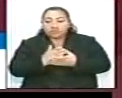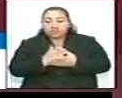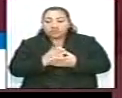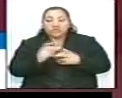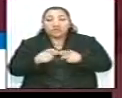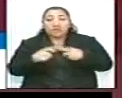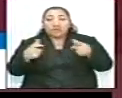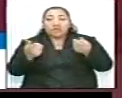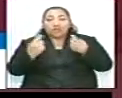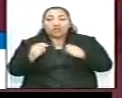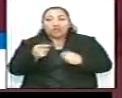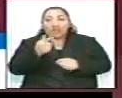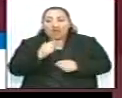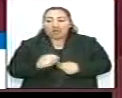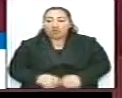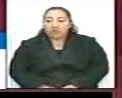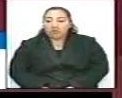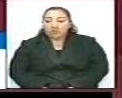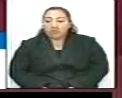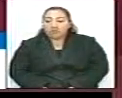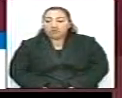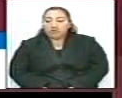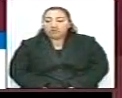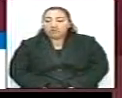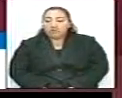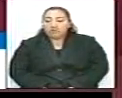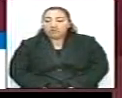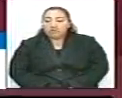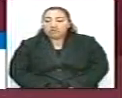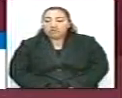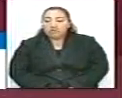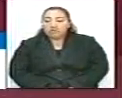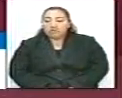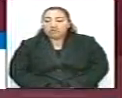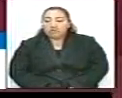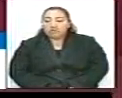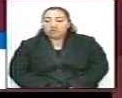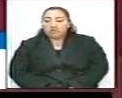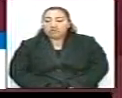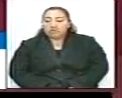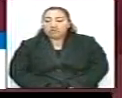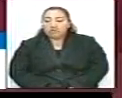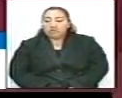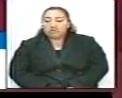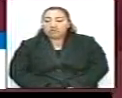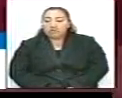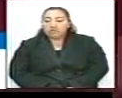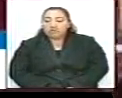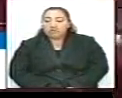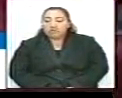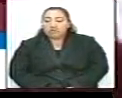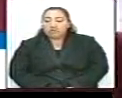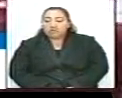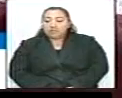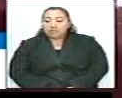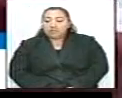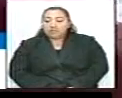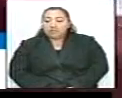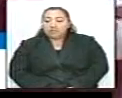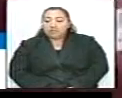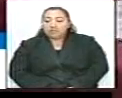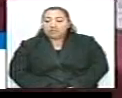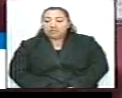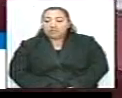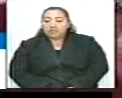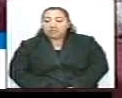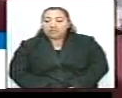plantas de tratamiento de aguas residuales a nivel nacional. También lo sometemos a votación para de una vez entrar con la conformación.